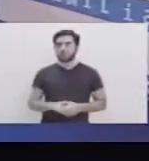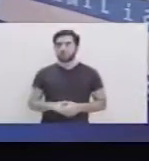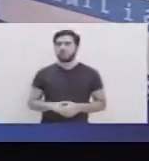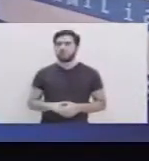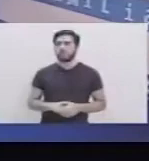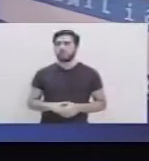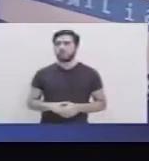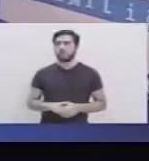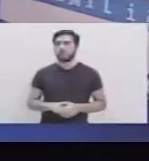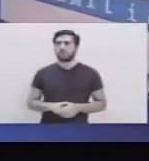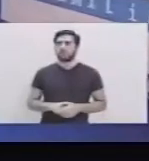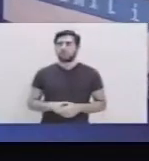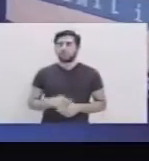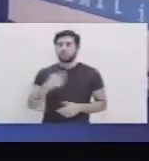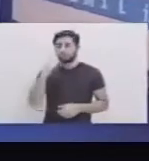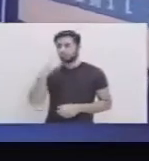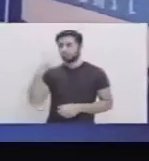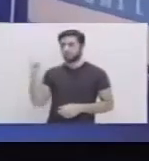Avanzo de nuevo.